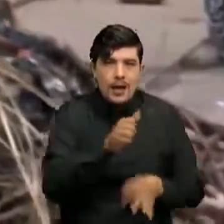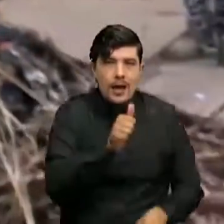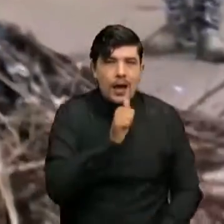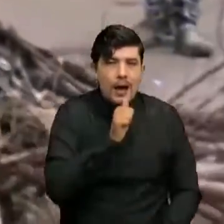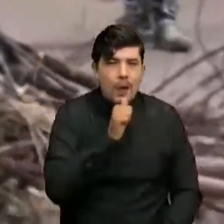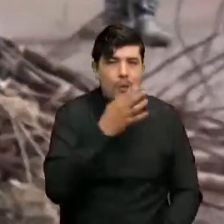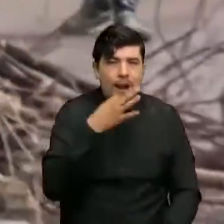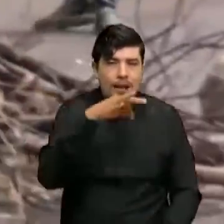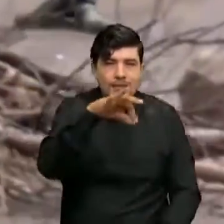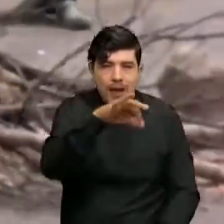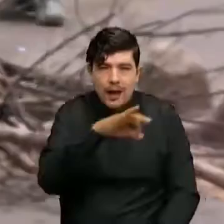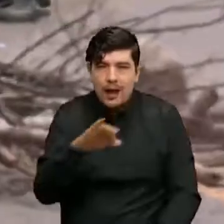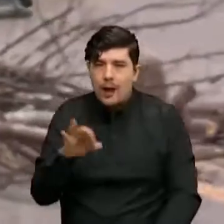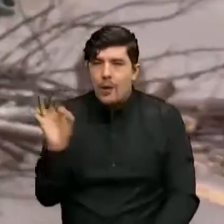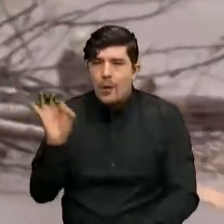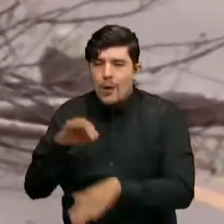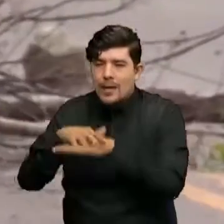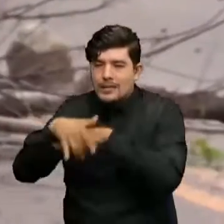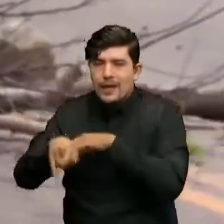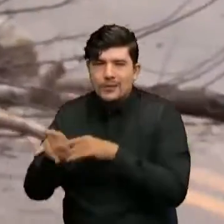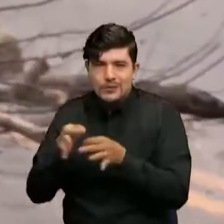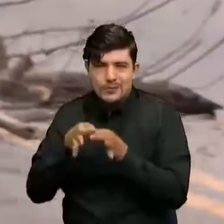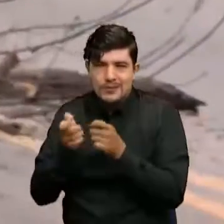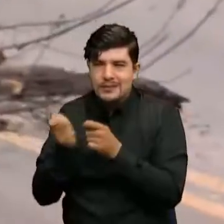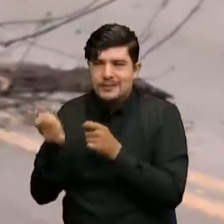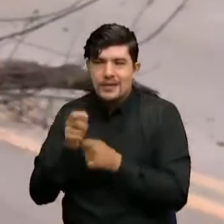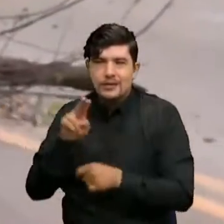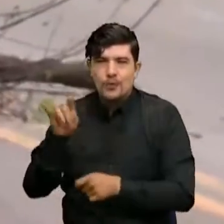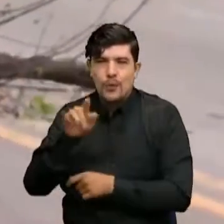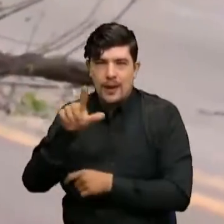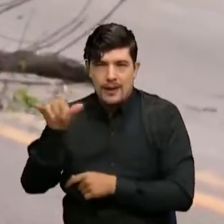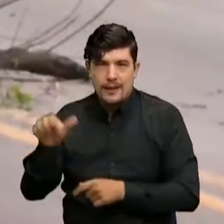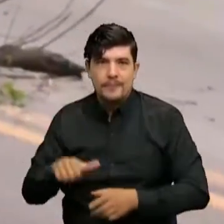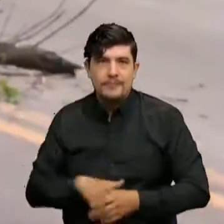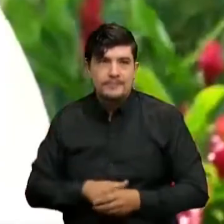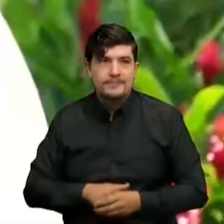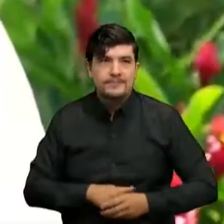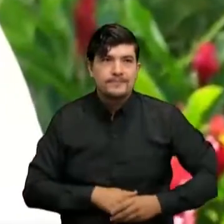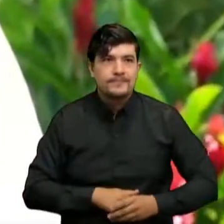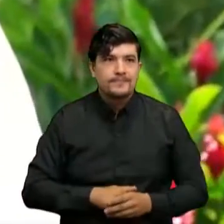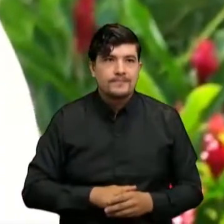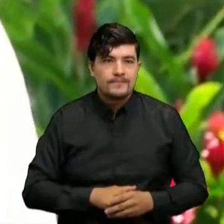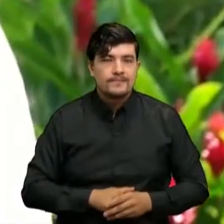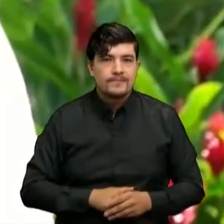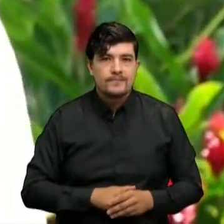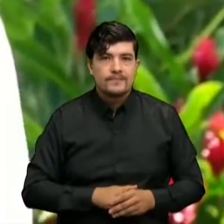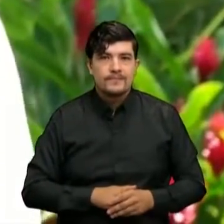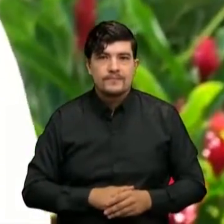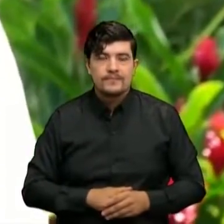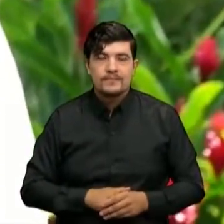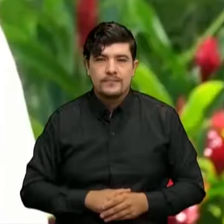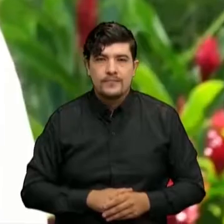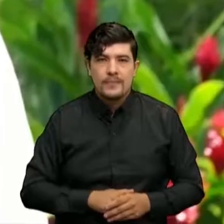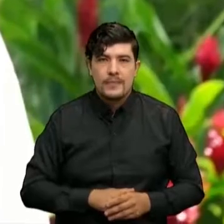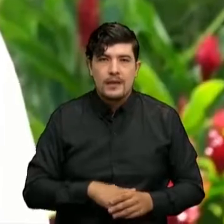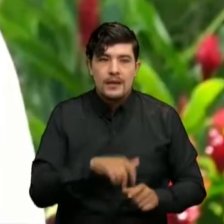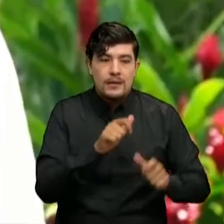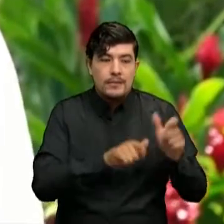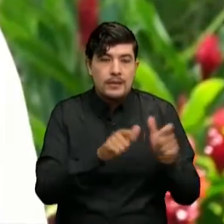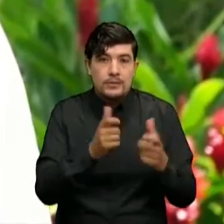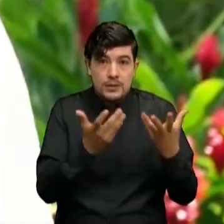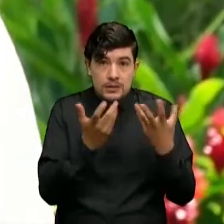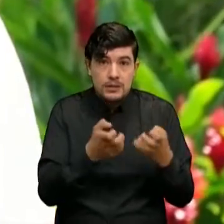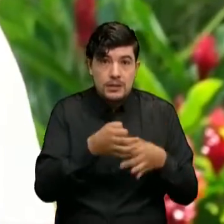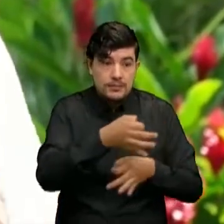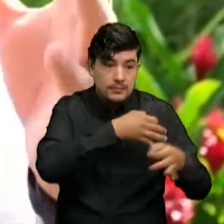el municipio del Zulia. Mecanismos de sustitución voluntaria. Lo hemos dicho con el presidente de la Asamblea, con